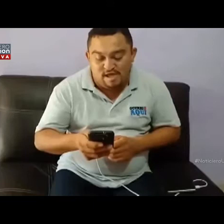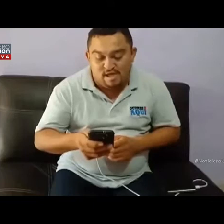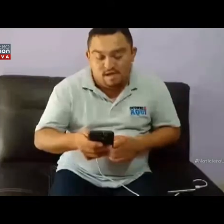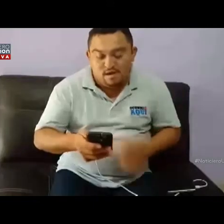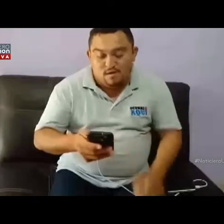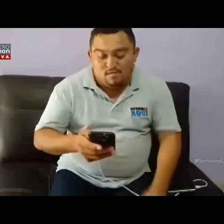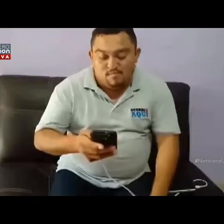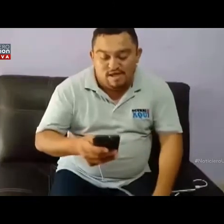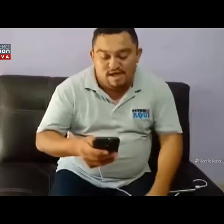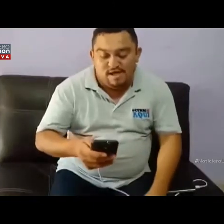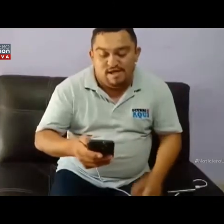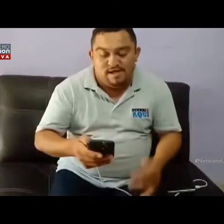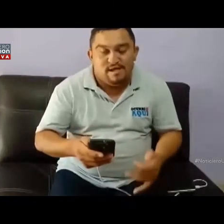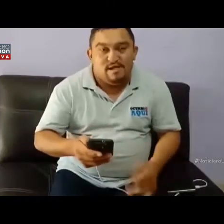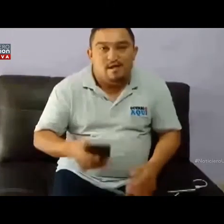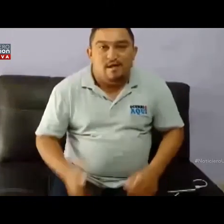de,